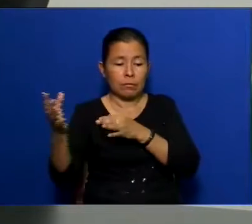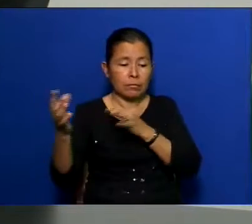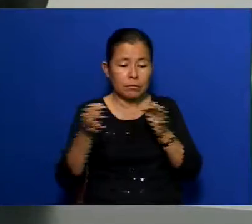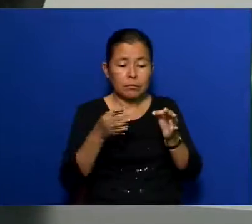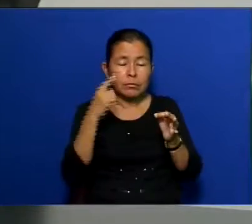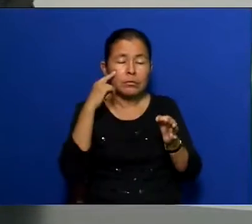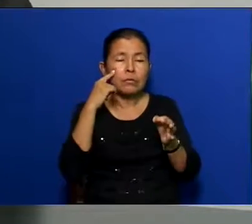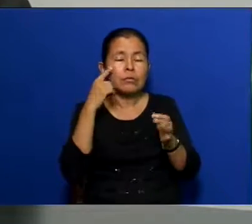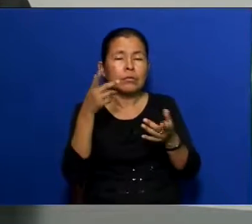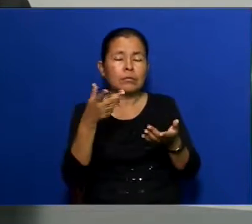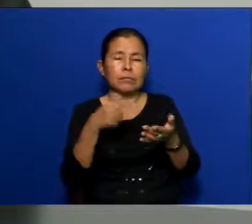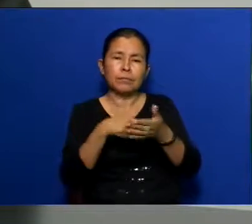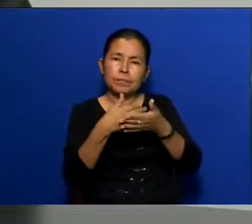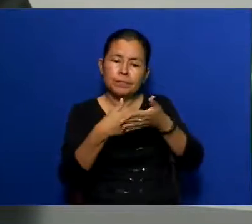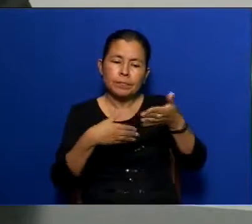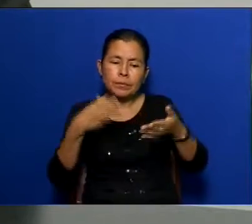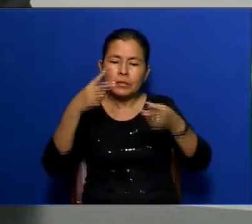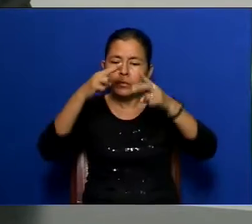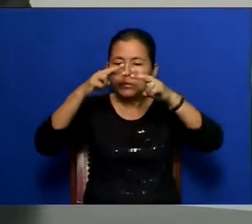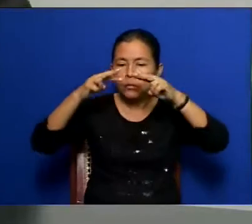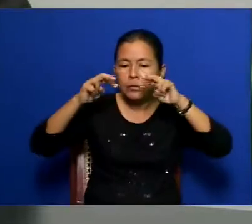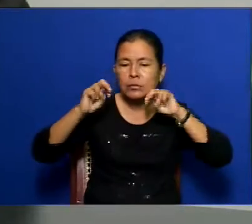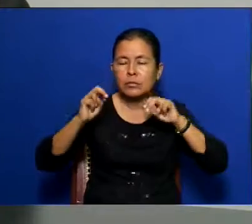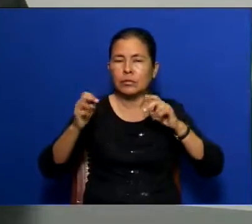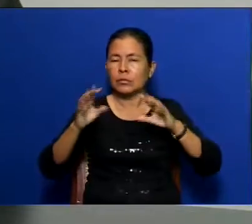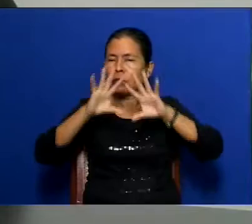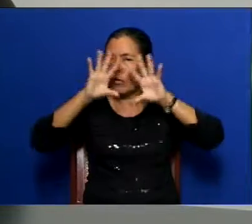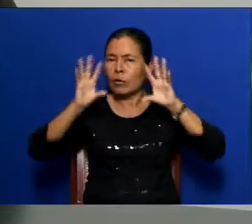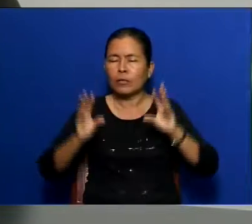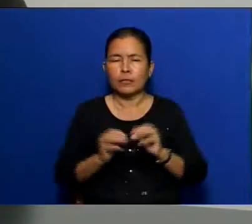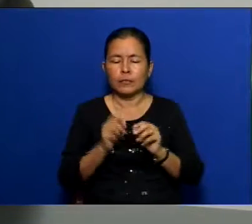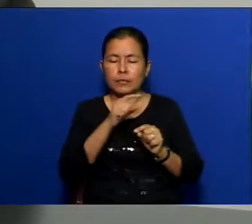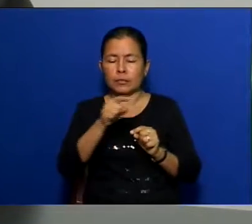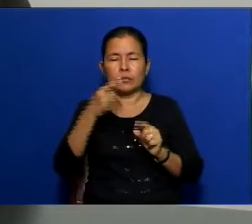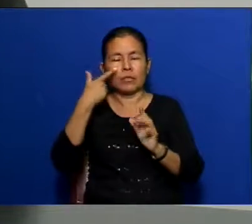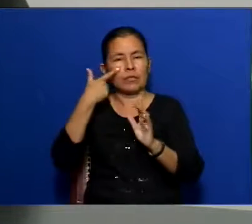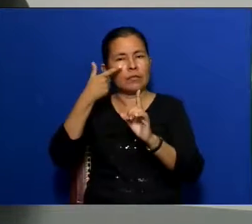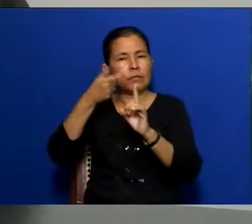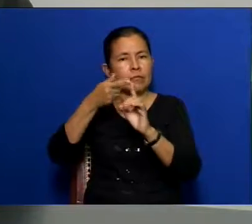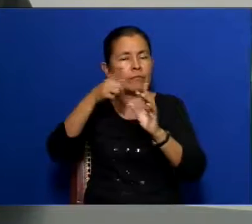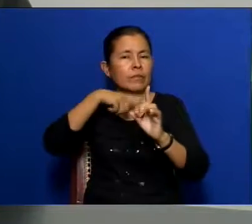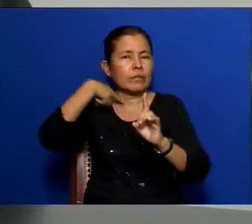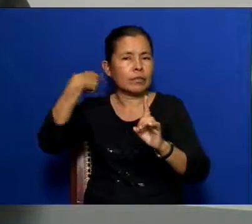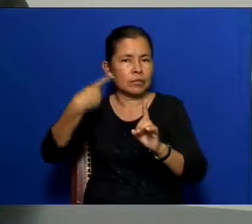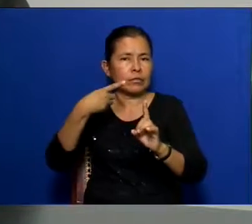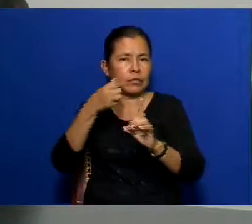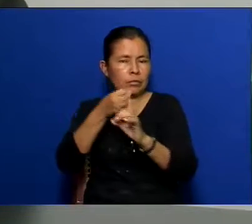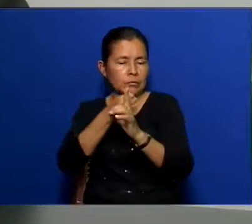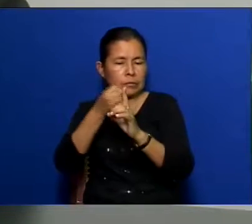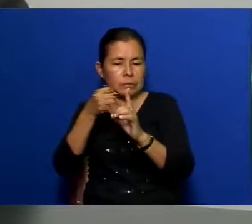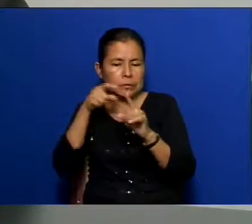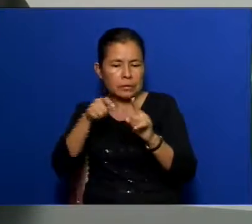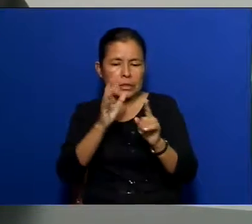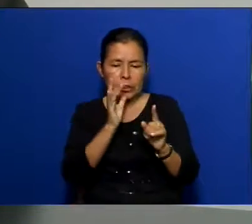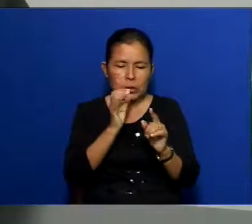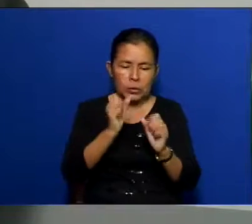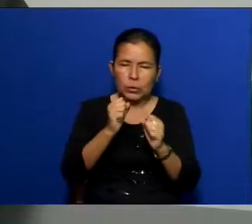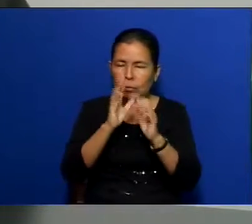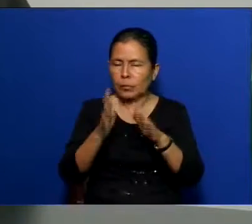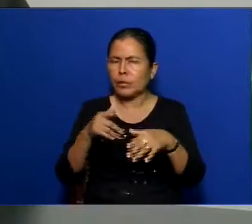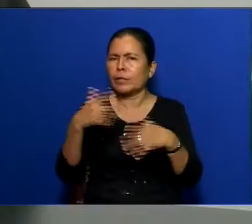ese delito que se cometió contra ese niño o contra esa niña. Pero también la población puede